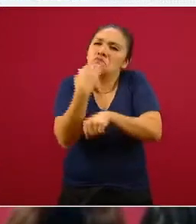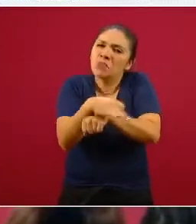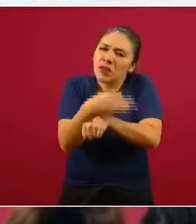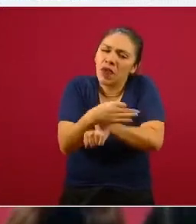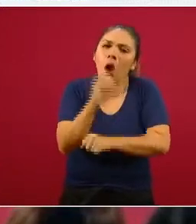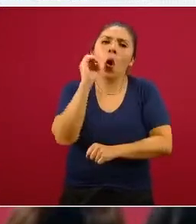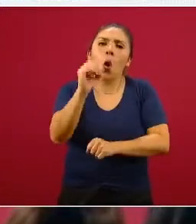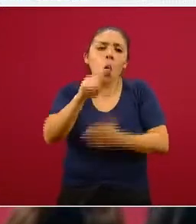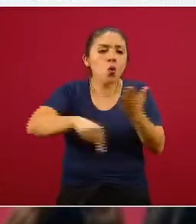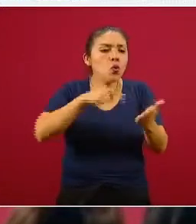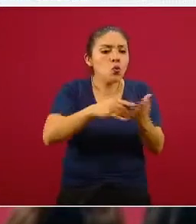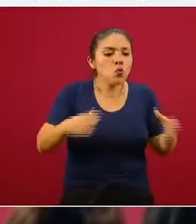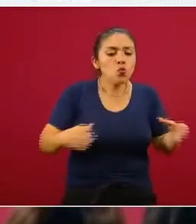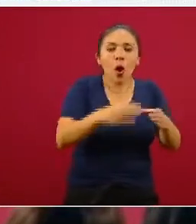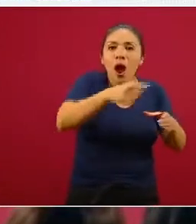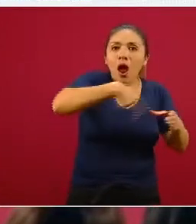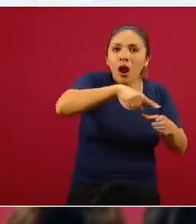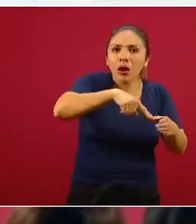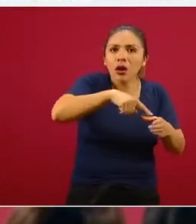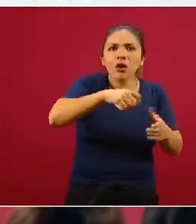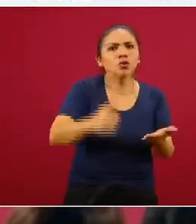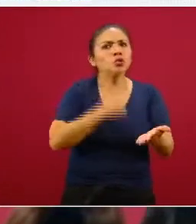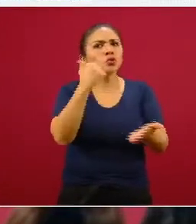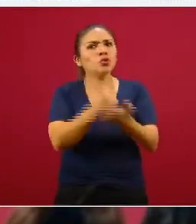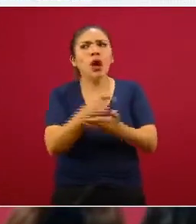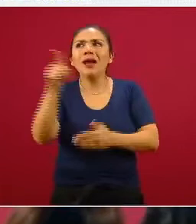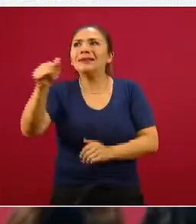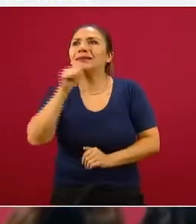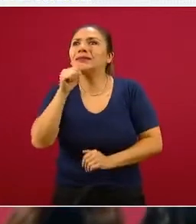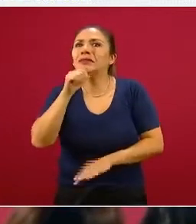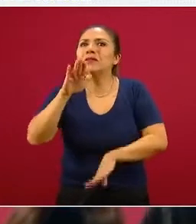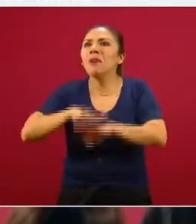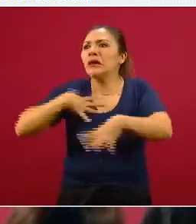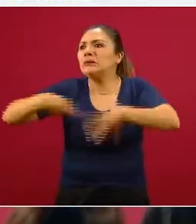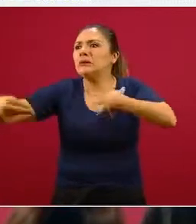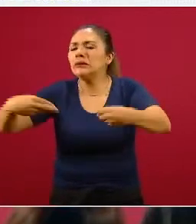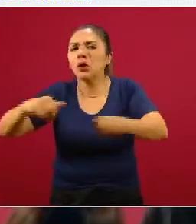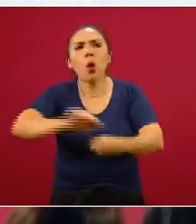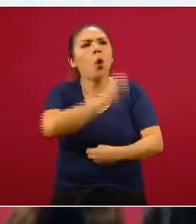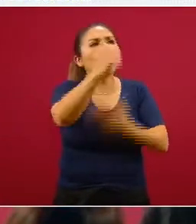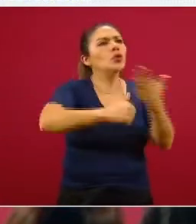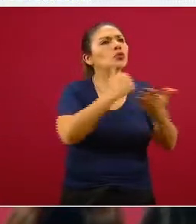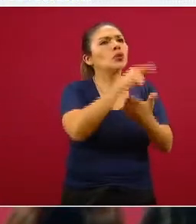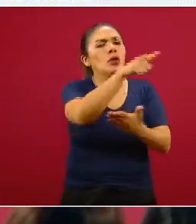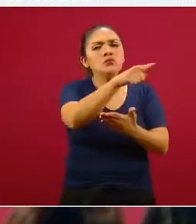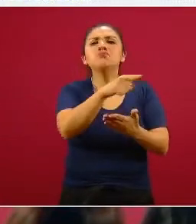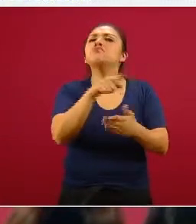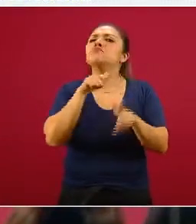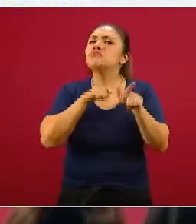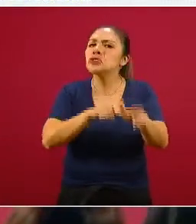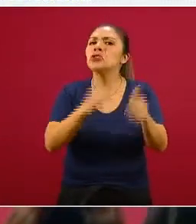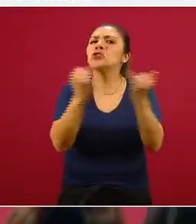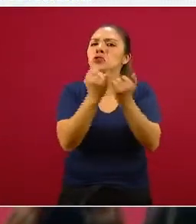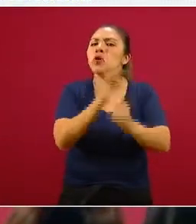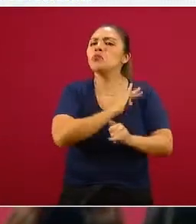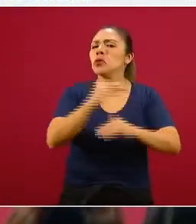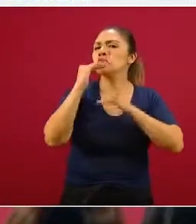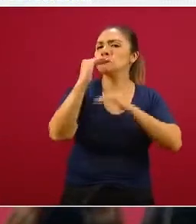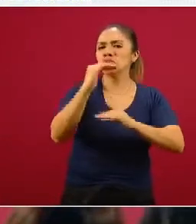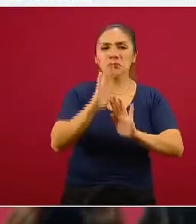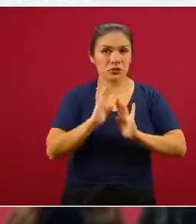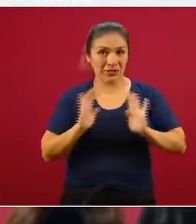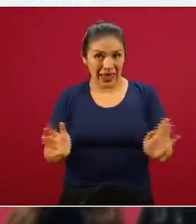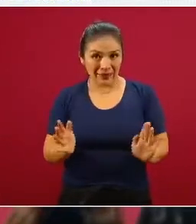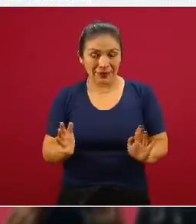local. Puede ser que en una ciudad vecina no se ha alcanzado ese estado, pero en una ciudad que está siguiendo esta trayectoria sí se alcance.